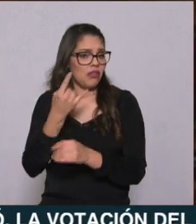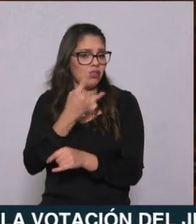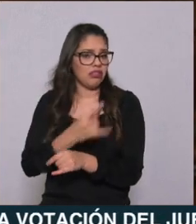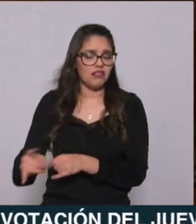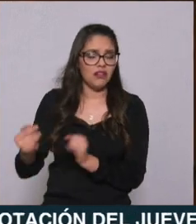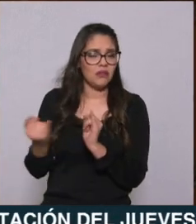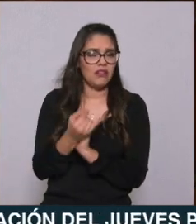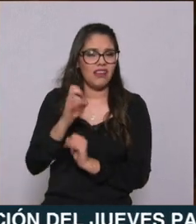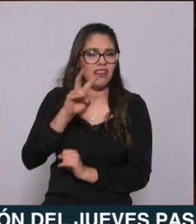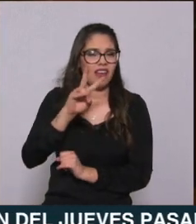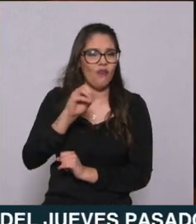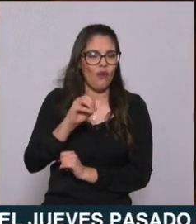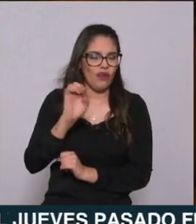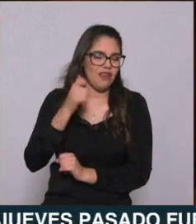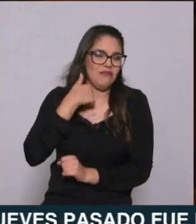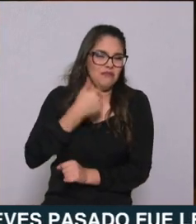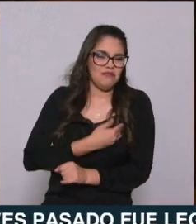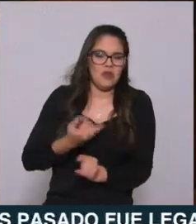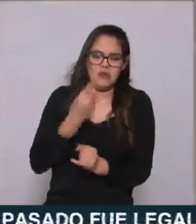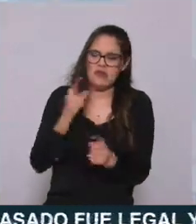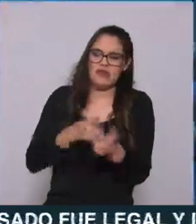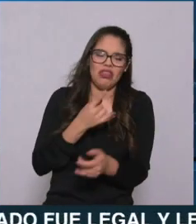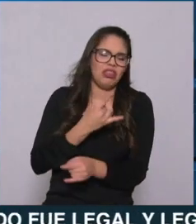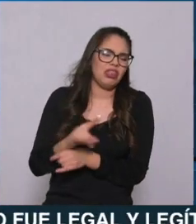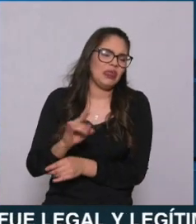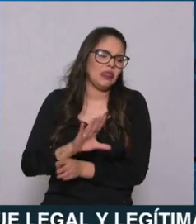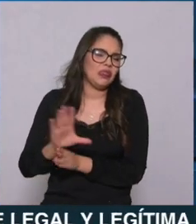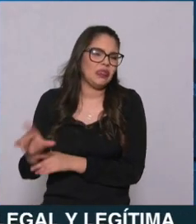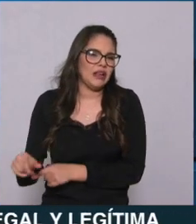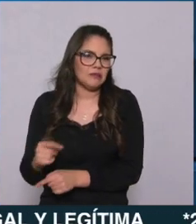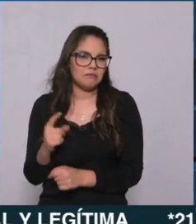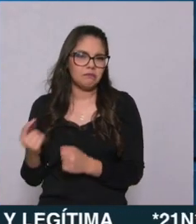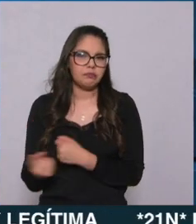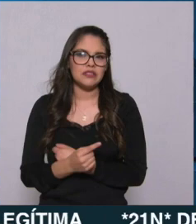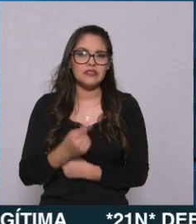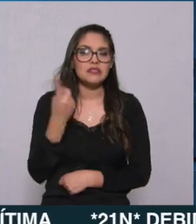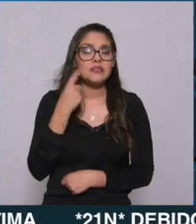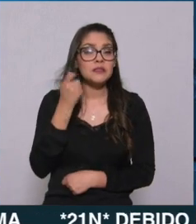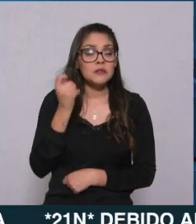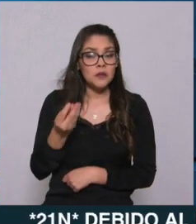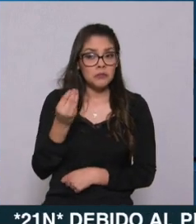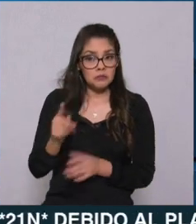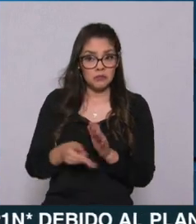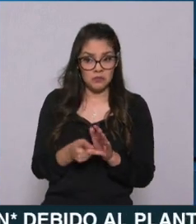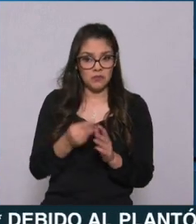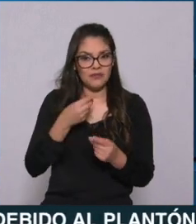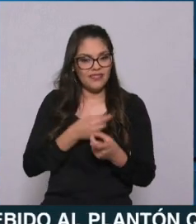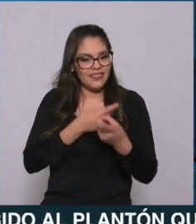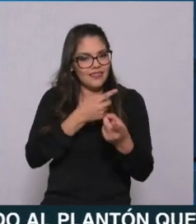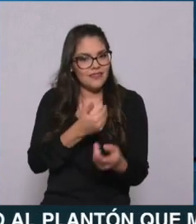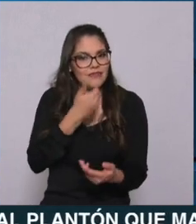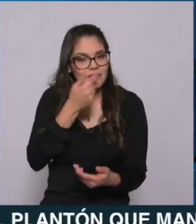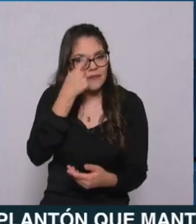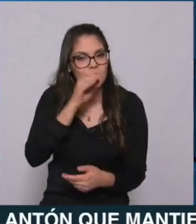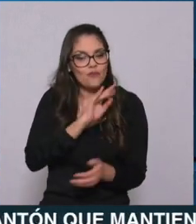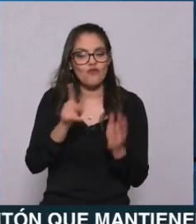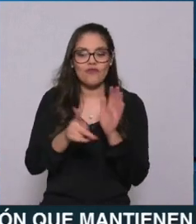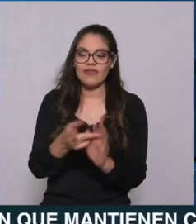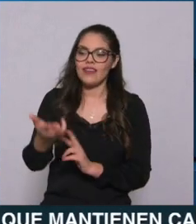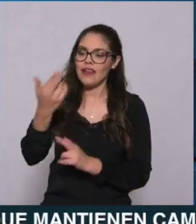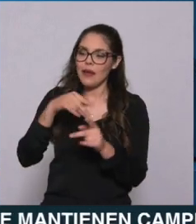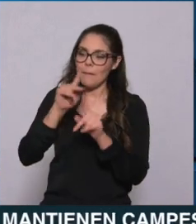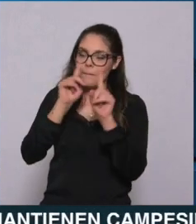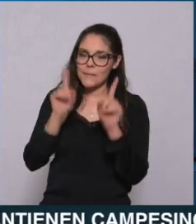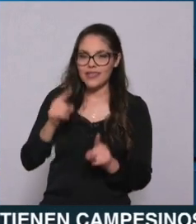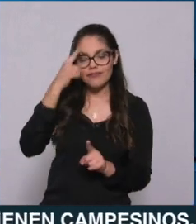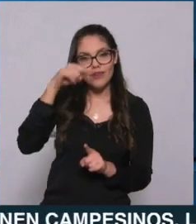sin duda, Tomás, es una situación bastante complicada porque este tipo de decisiones no están abonando en nada para que regrese la paz a las